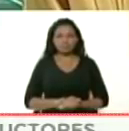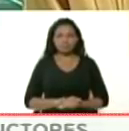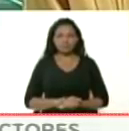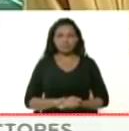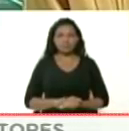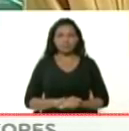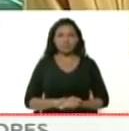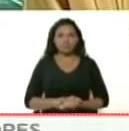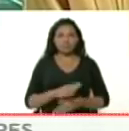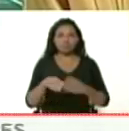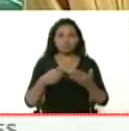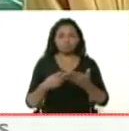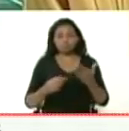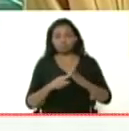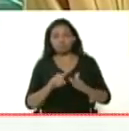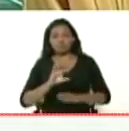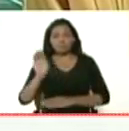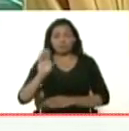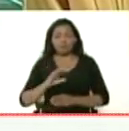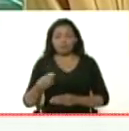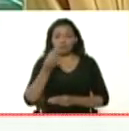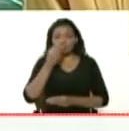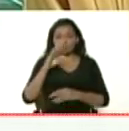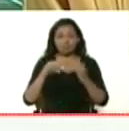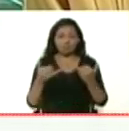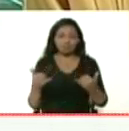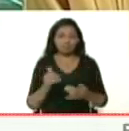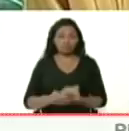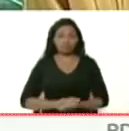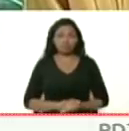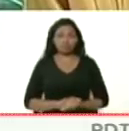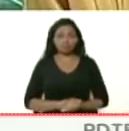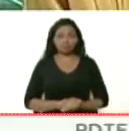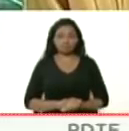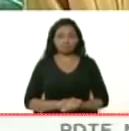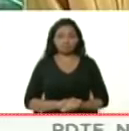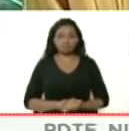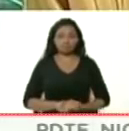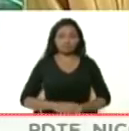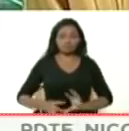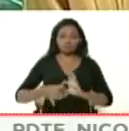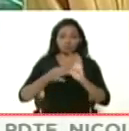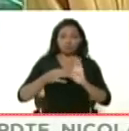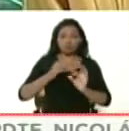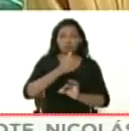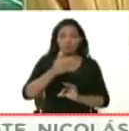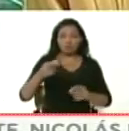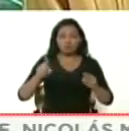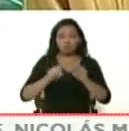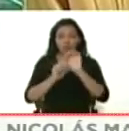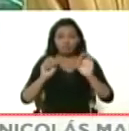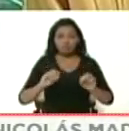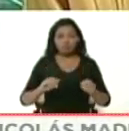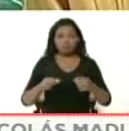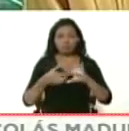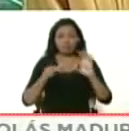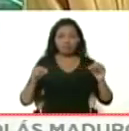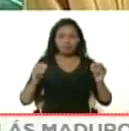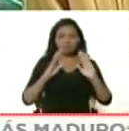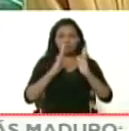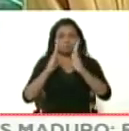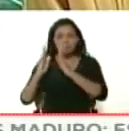Y autoabastecer al país del alimento que necesita. Ir articulando cada vez más las cadenas